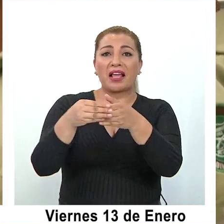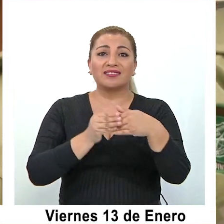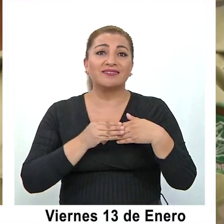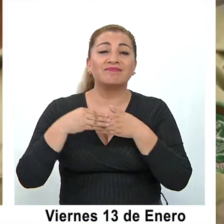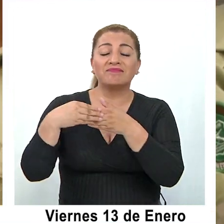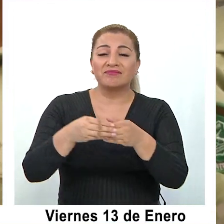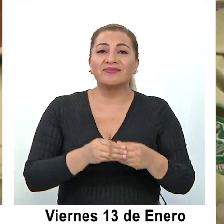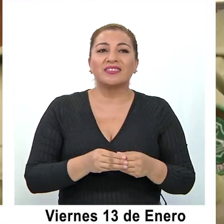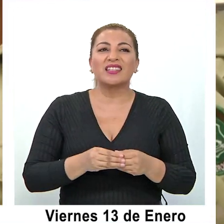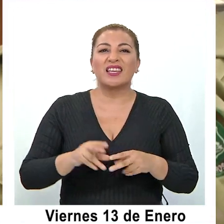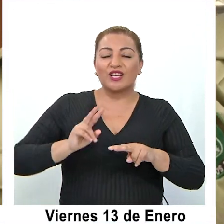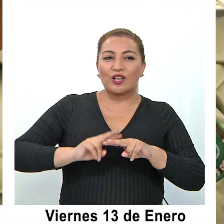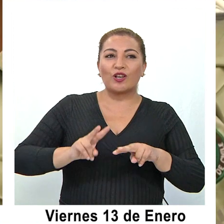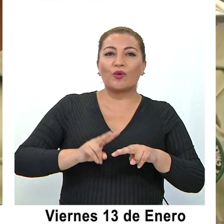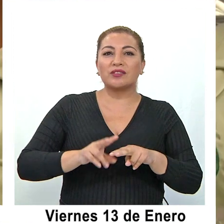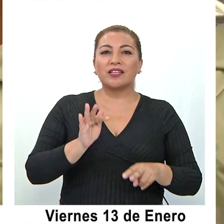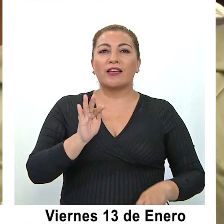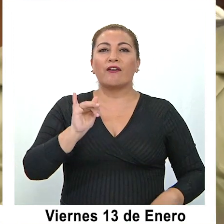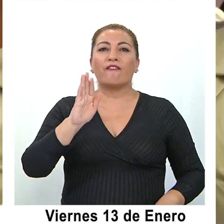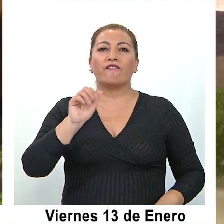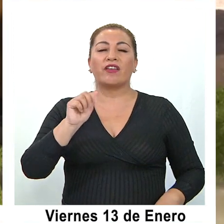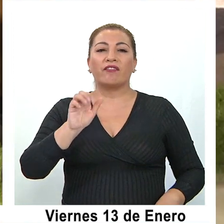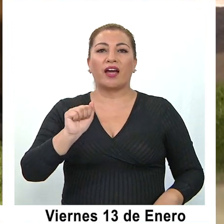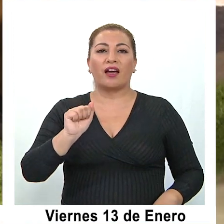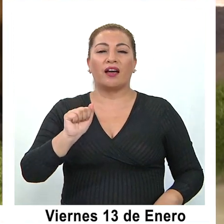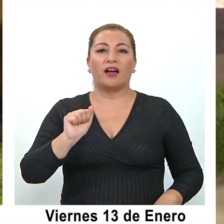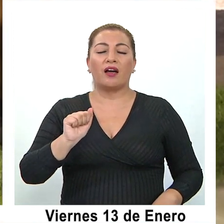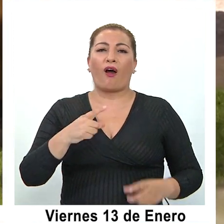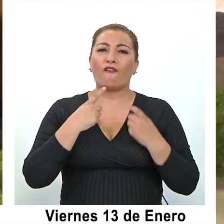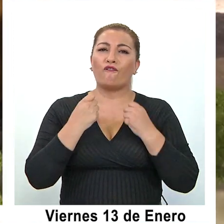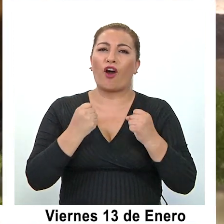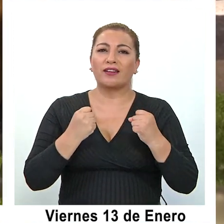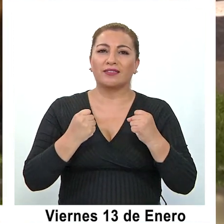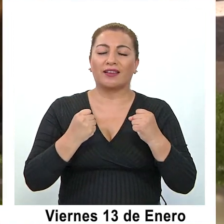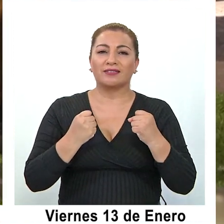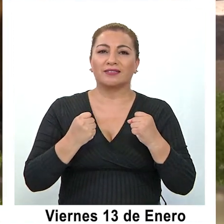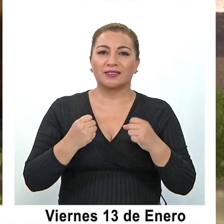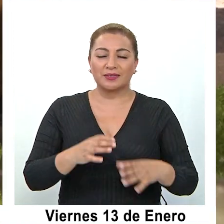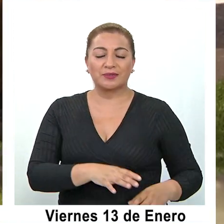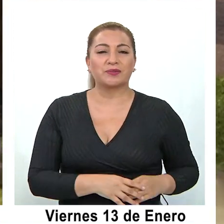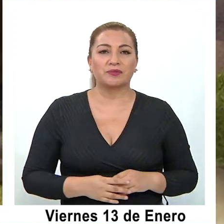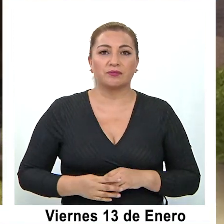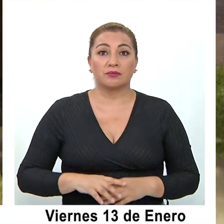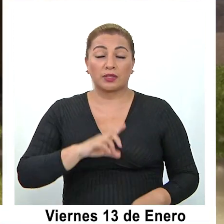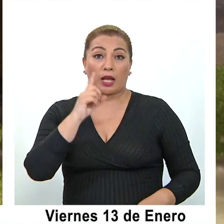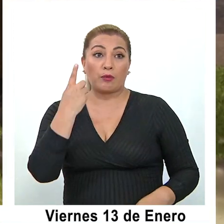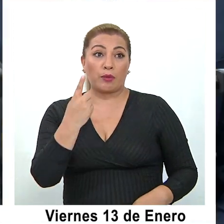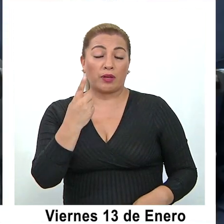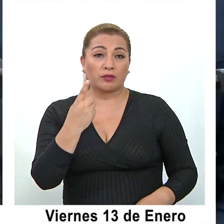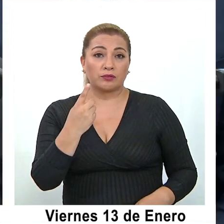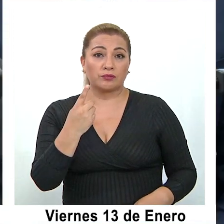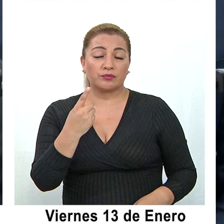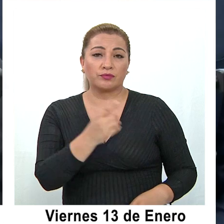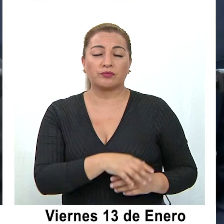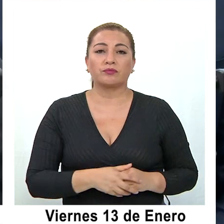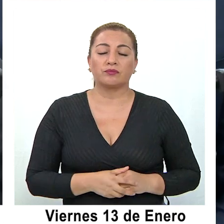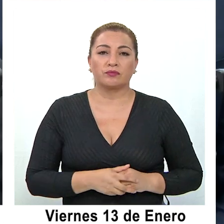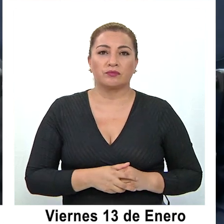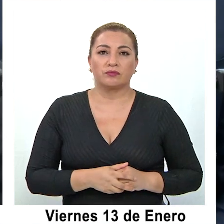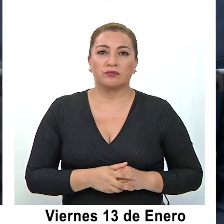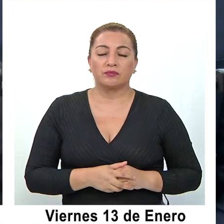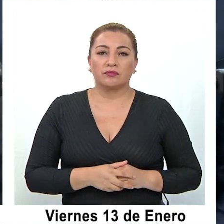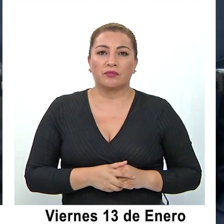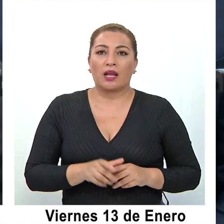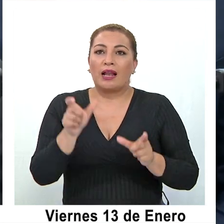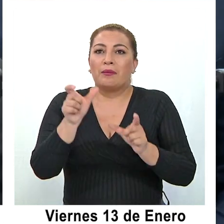y está fabricada con una fibra 15 veces más fuerte que el acero. En primer lugar, asumir que el tipo